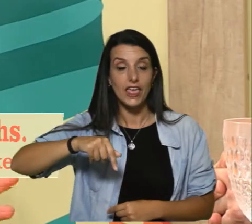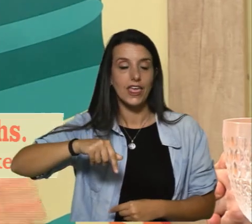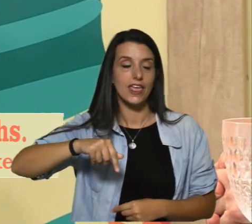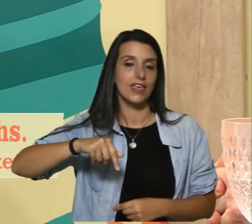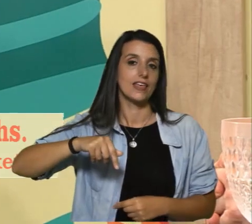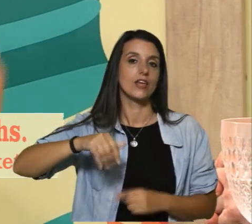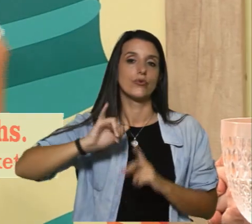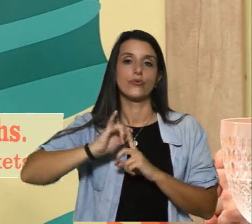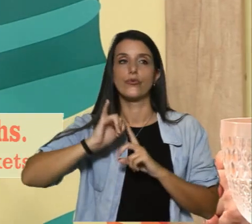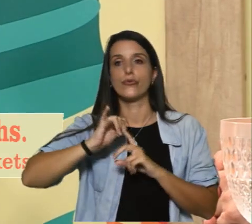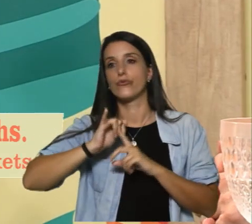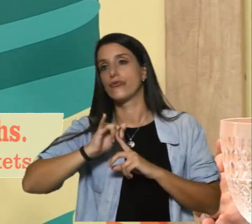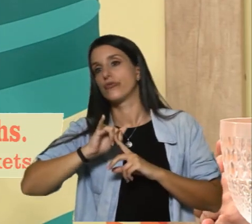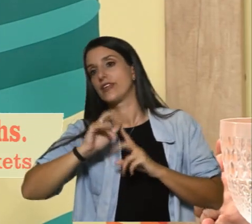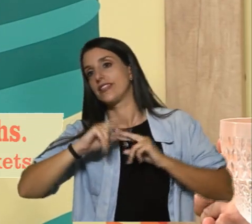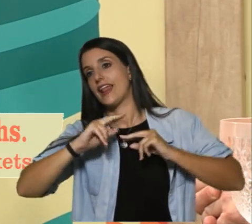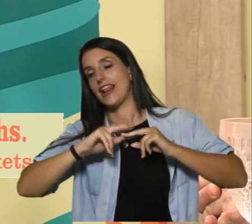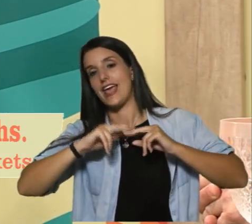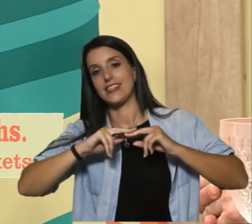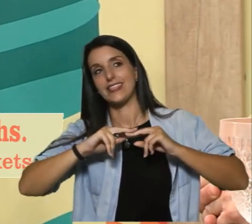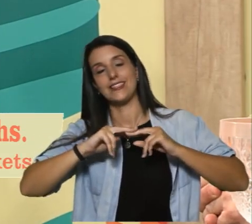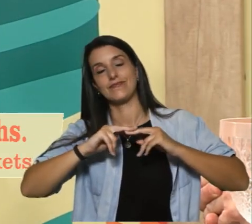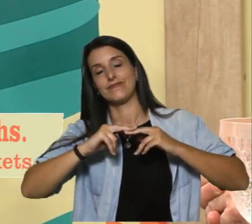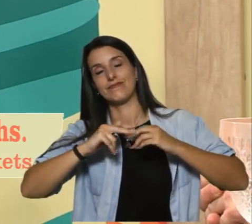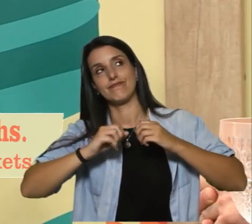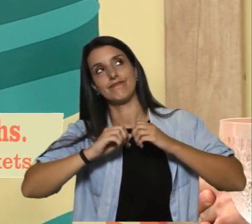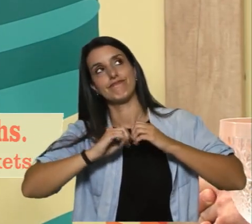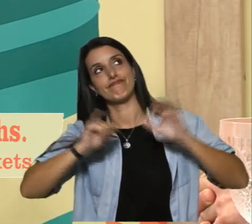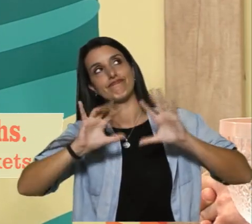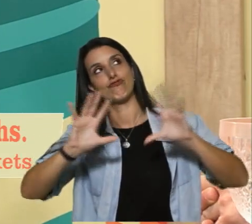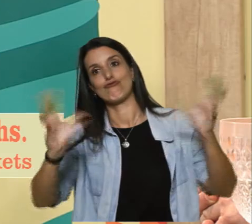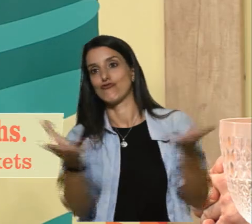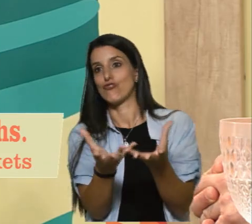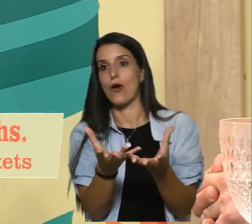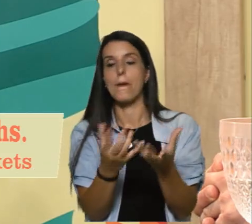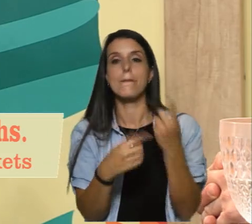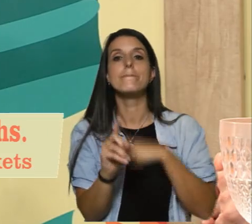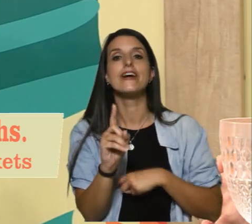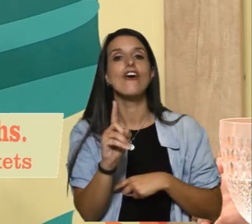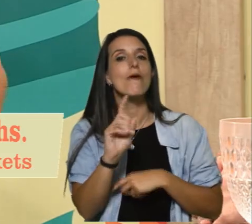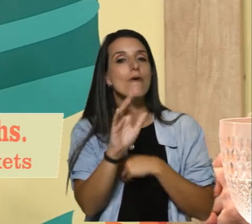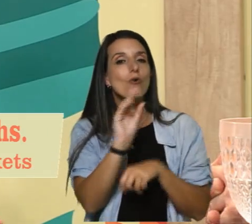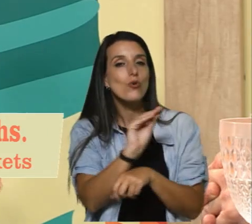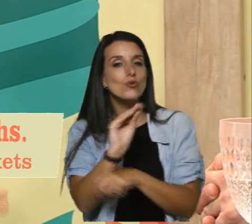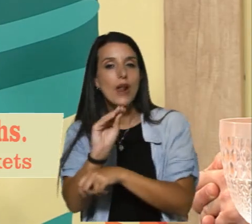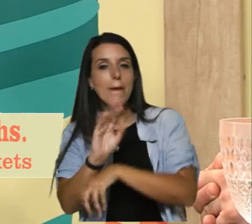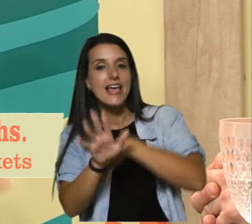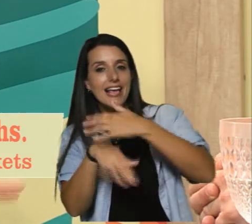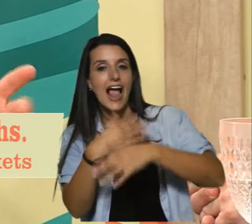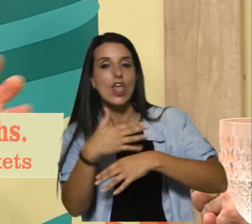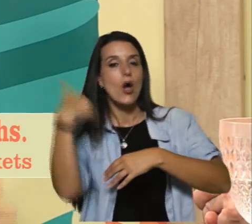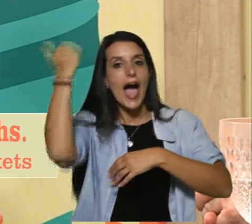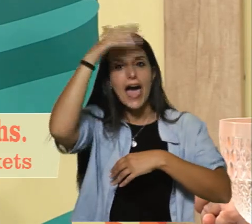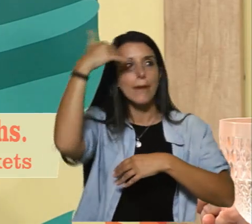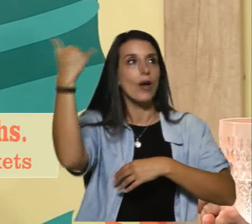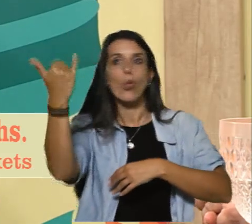con YouTube y con Internet, gracias a esa suerte, bastante universal. Pero tiene una mezcla de varias culturas, moro, árabe,